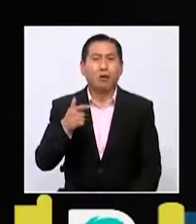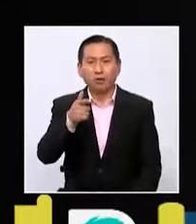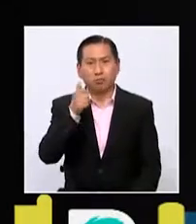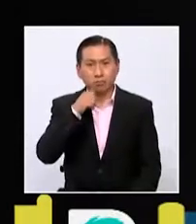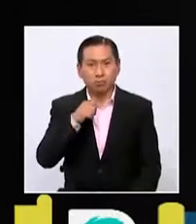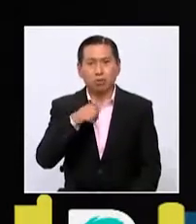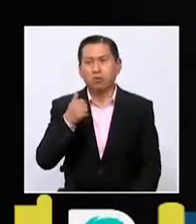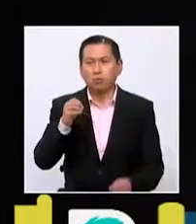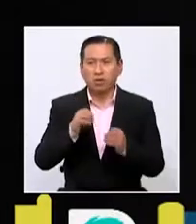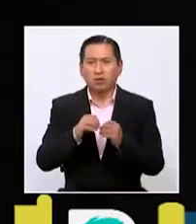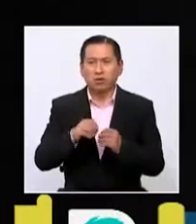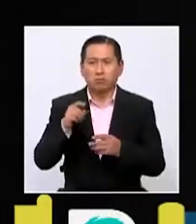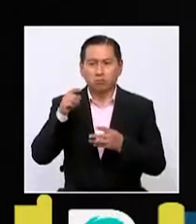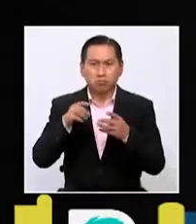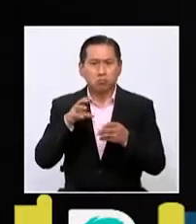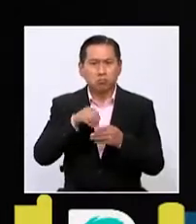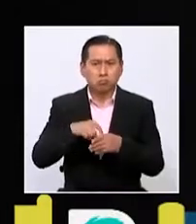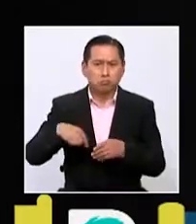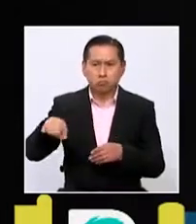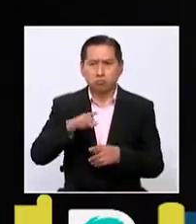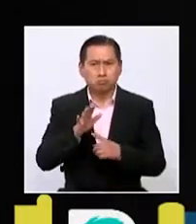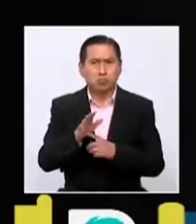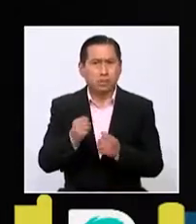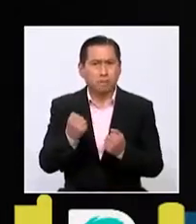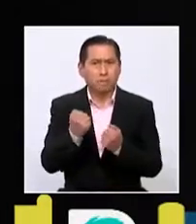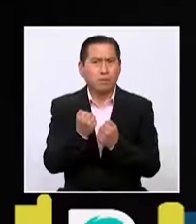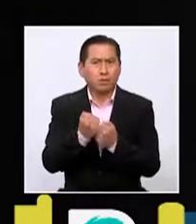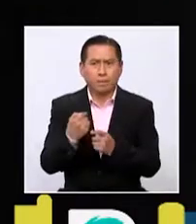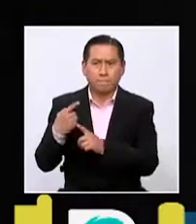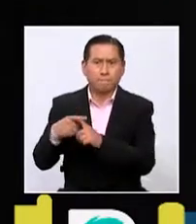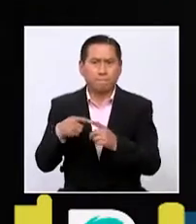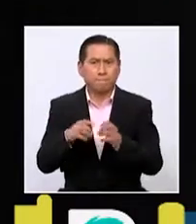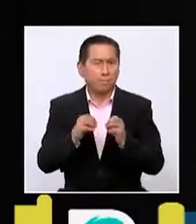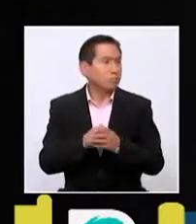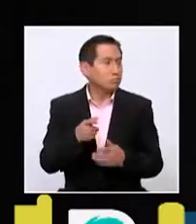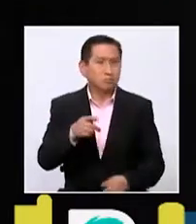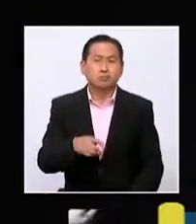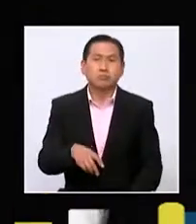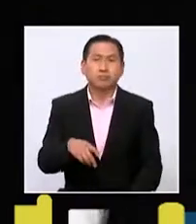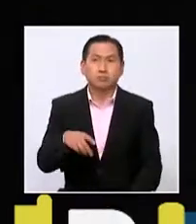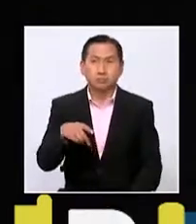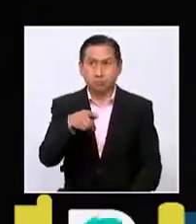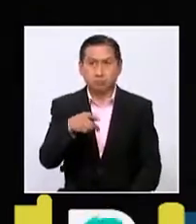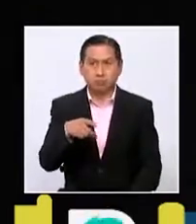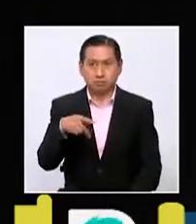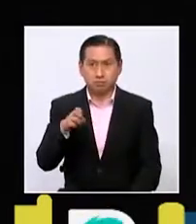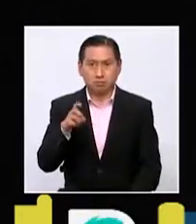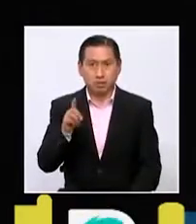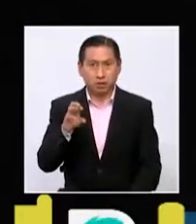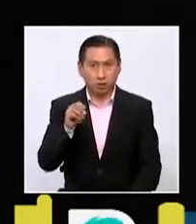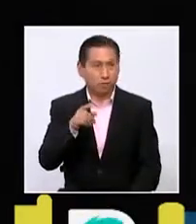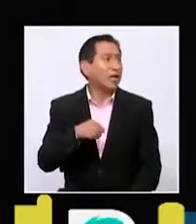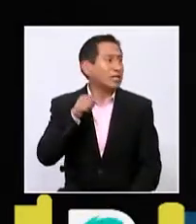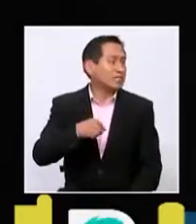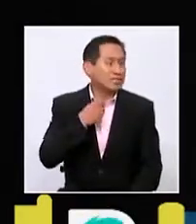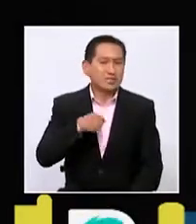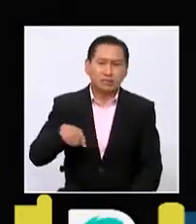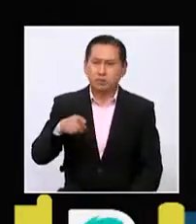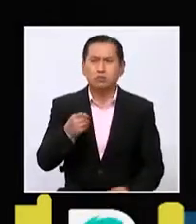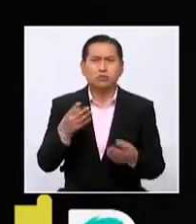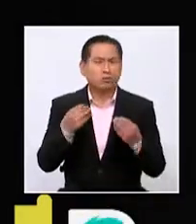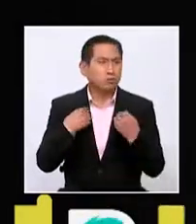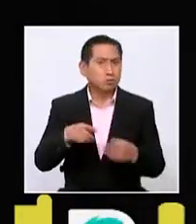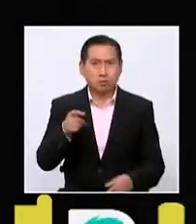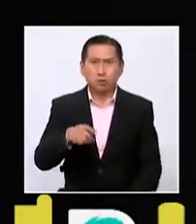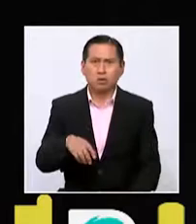y otros que me imagino que también van a estar ahí apoyando y dando Pedro Grossman, te faltó nombrar. Pedro, sí, son cuántos. Y